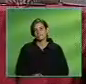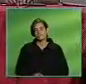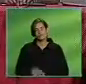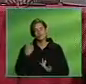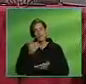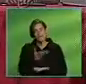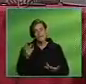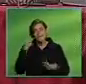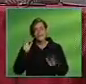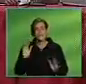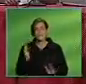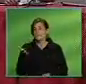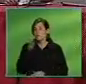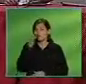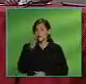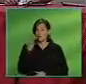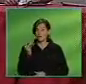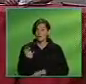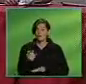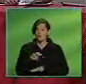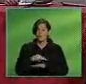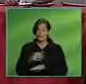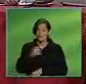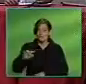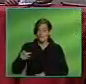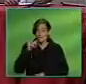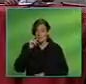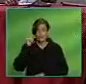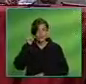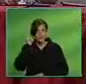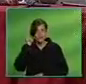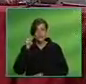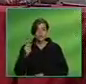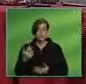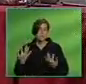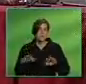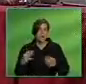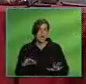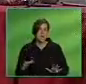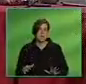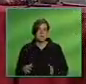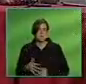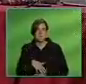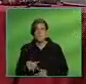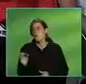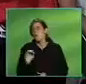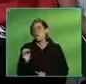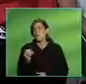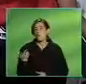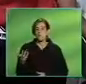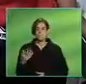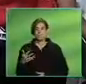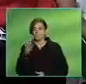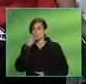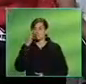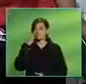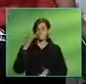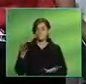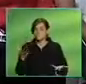¿Ustedes creen que la burguesía tendría ministros hombres y mujeres de a pie normales, o tendrían los